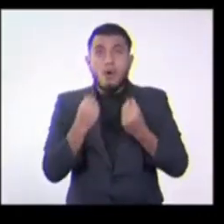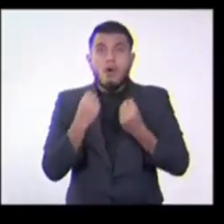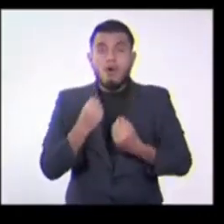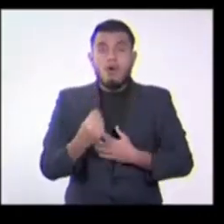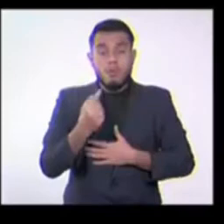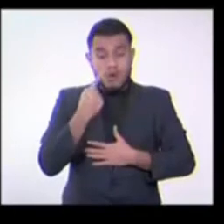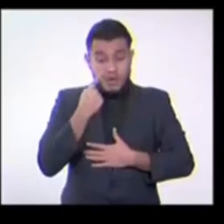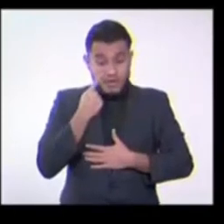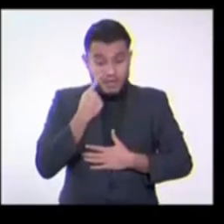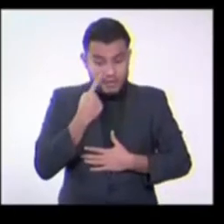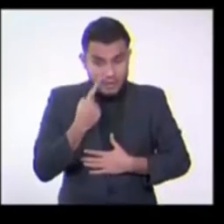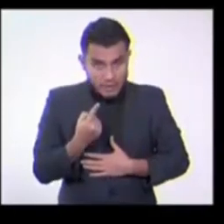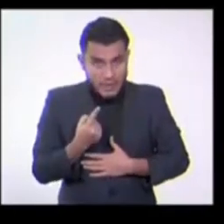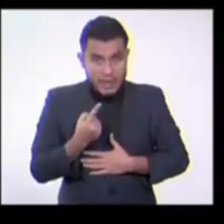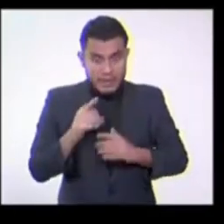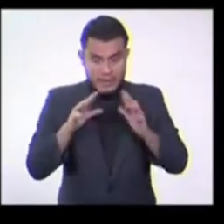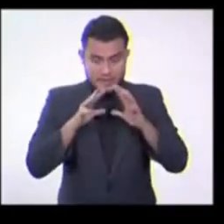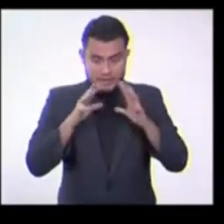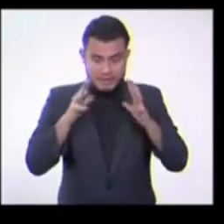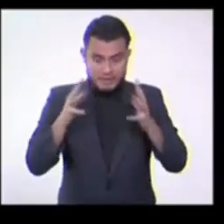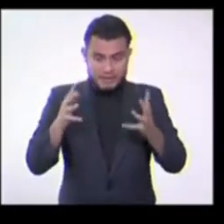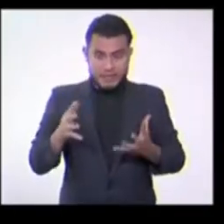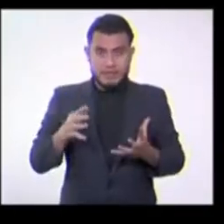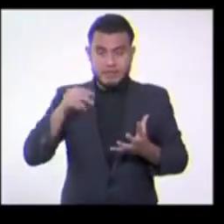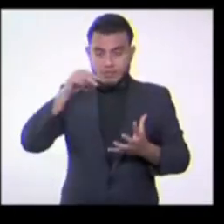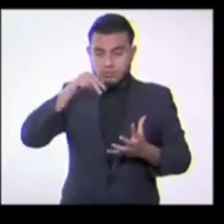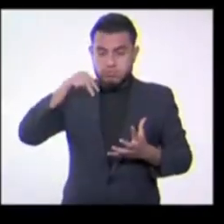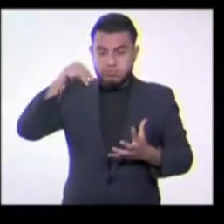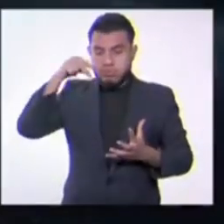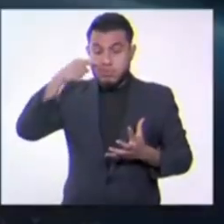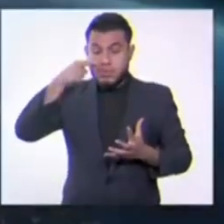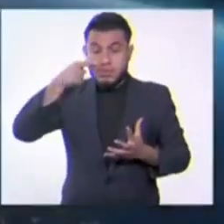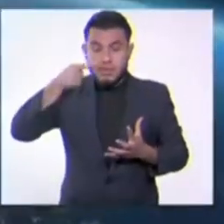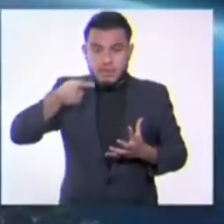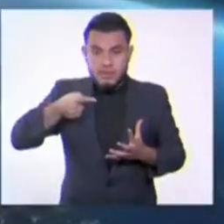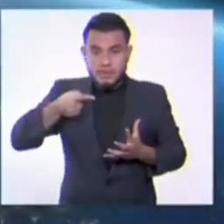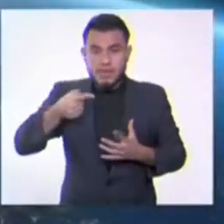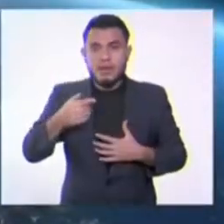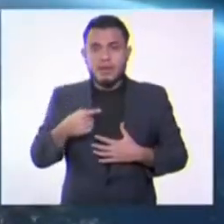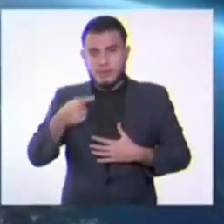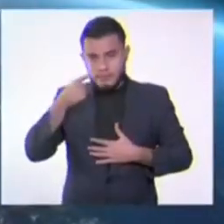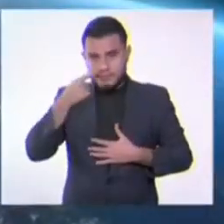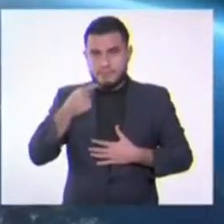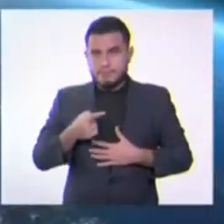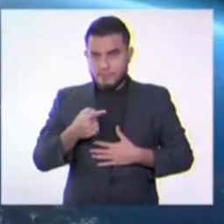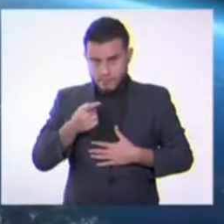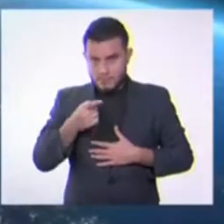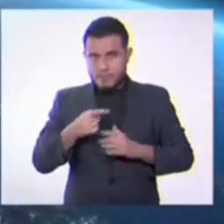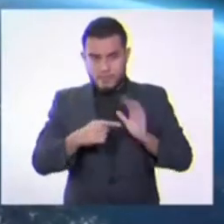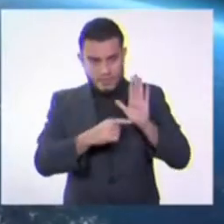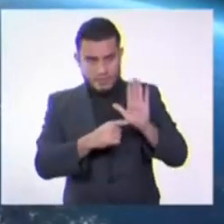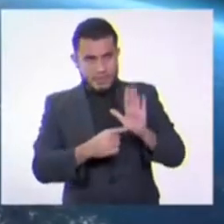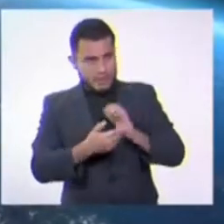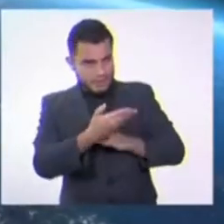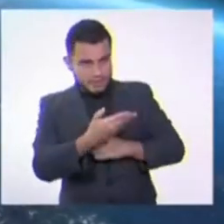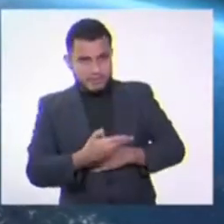un eclipse visto desde el espacio? Pues se vería como la siguiente